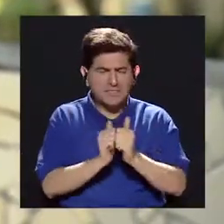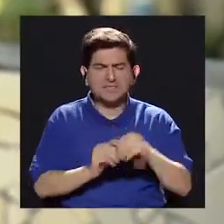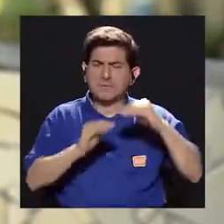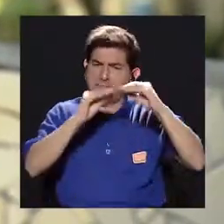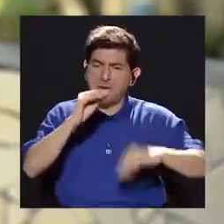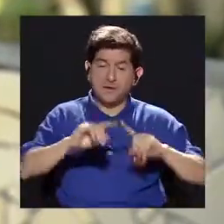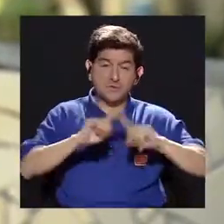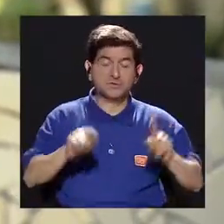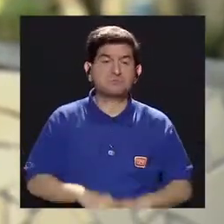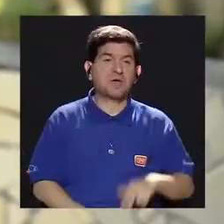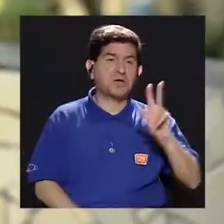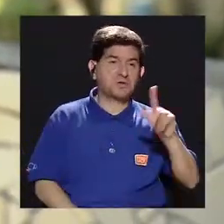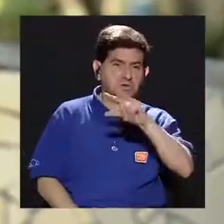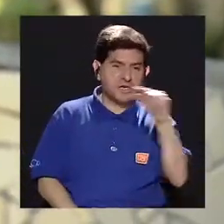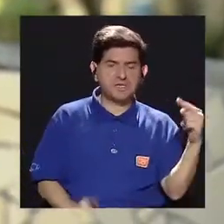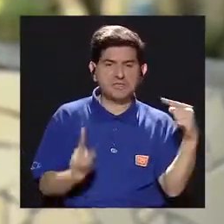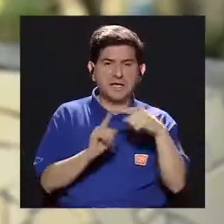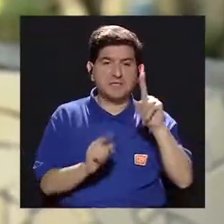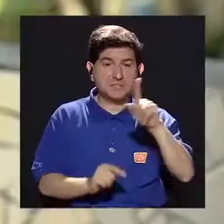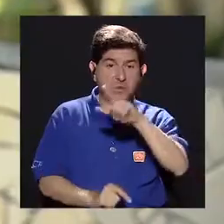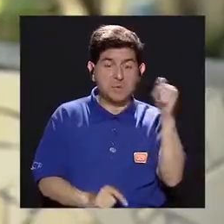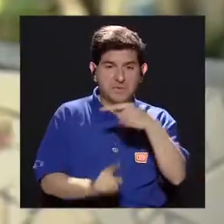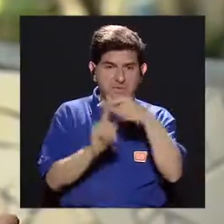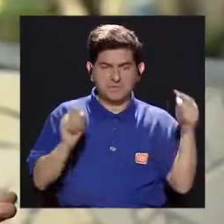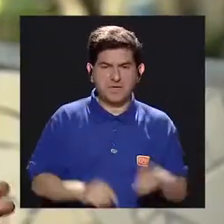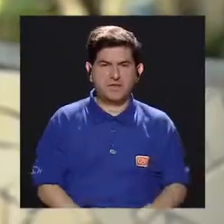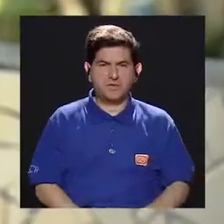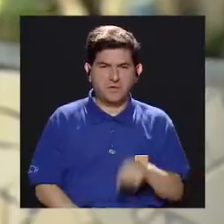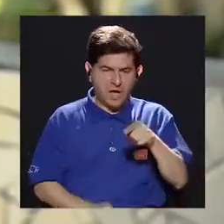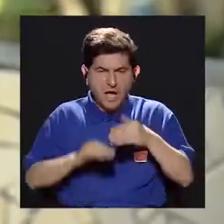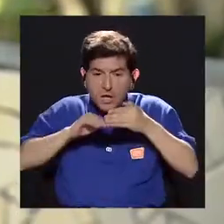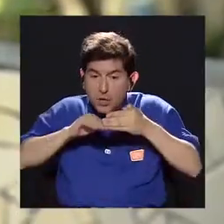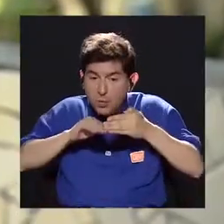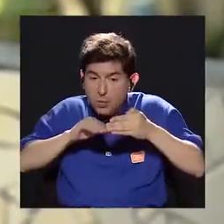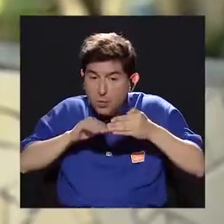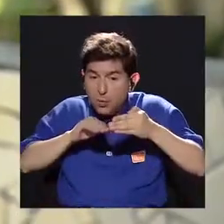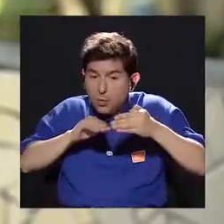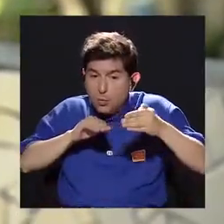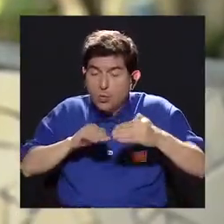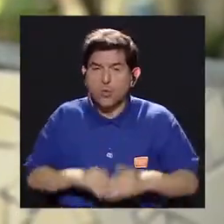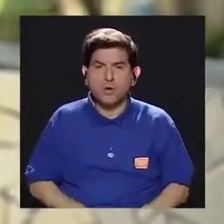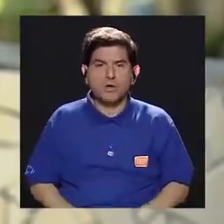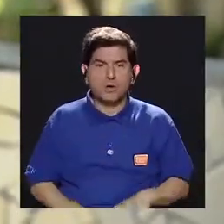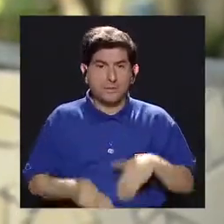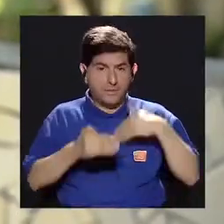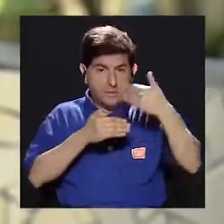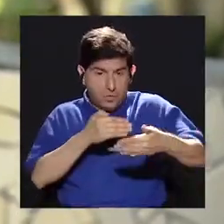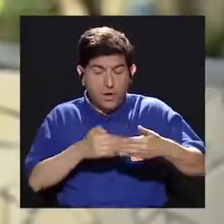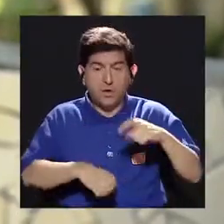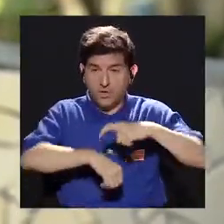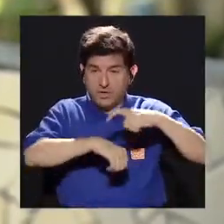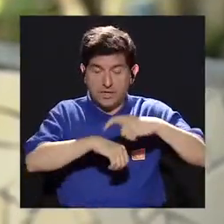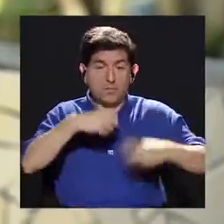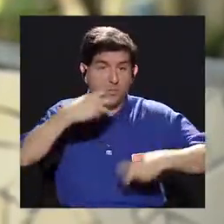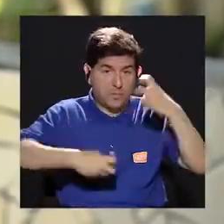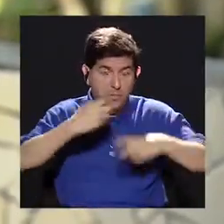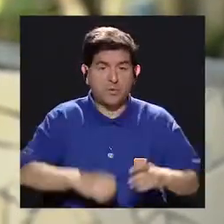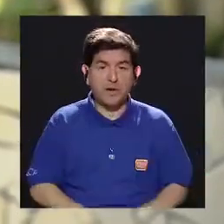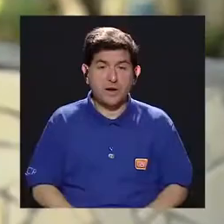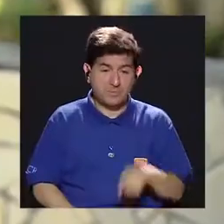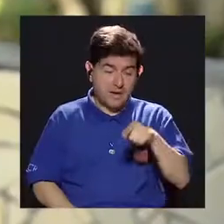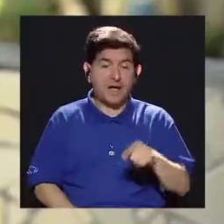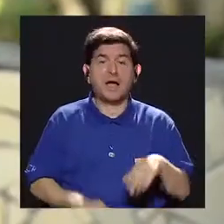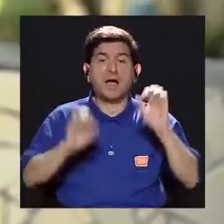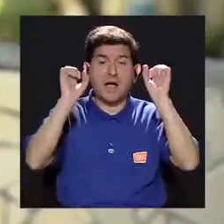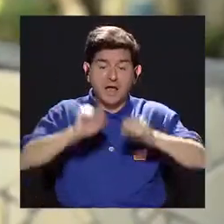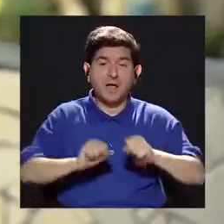a 1 mes y medio. ¿Por qué digo esto? Porque dejarlas demasiado largas, o sea, extender un corte de uña más de 1 mes y medio, no puede traer problema. La uña, al